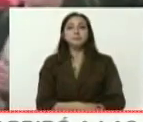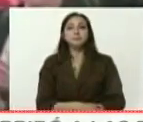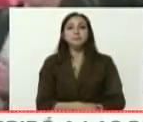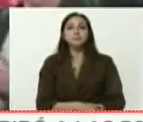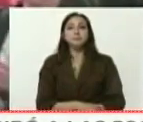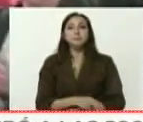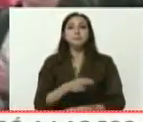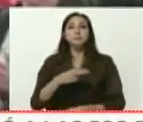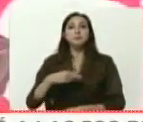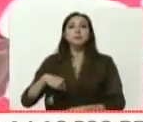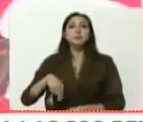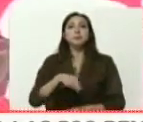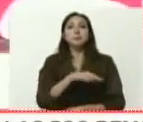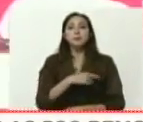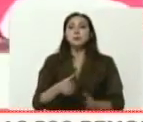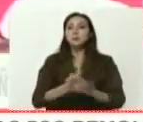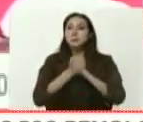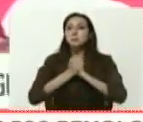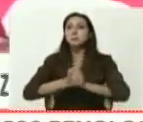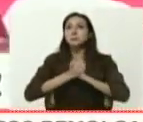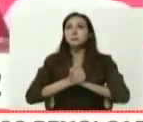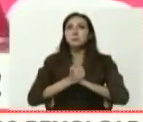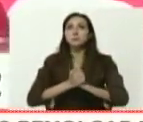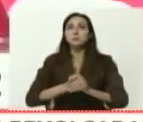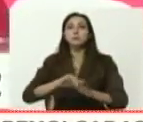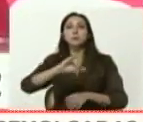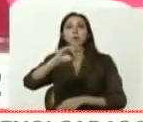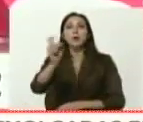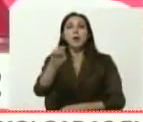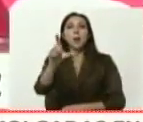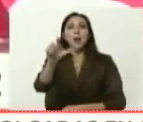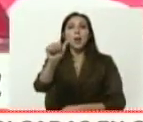Nuestra camarada de siempre, Gladys Rivero.